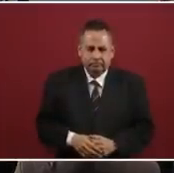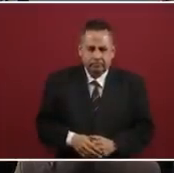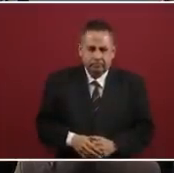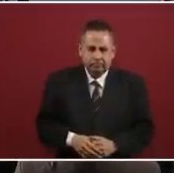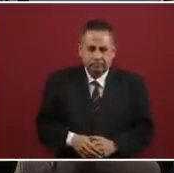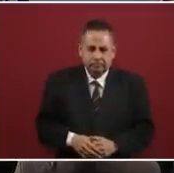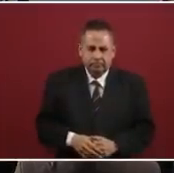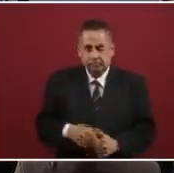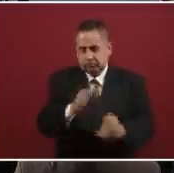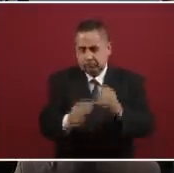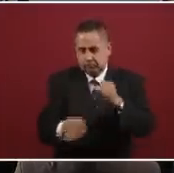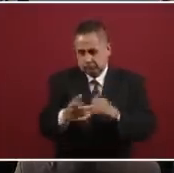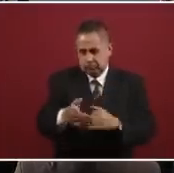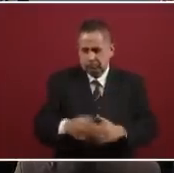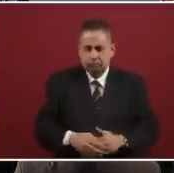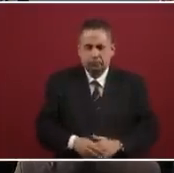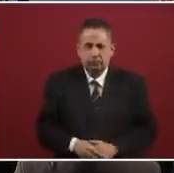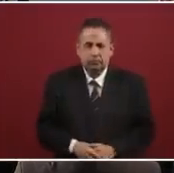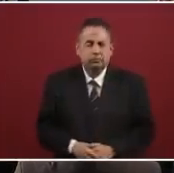Terminamos.